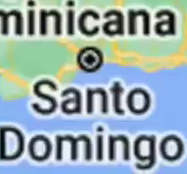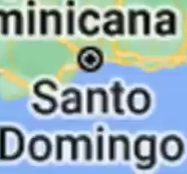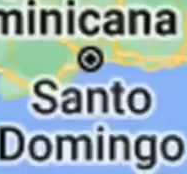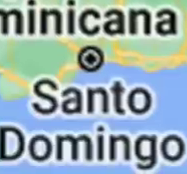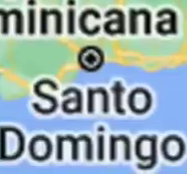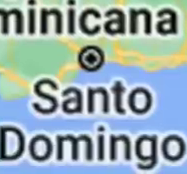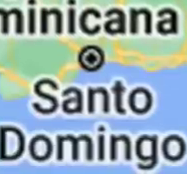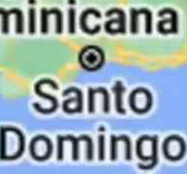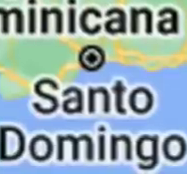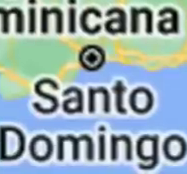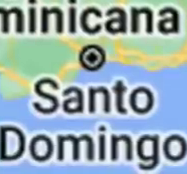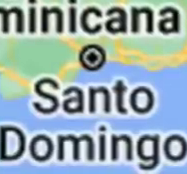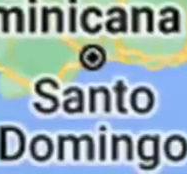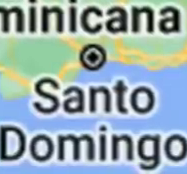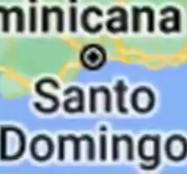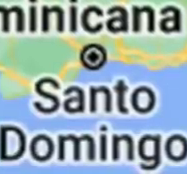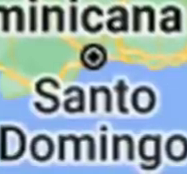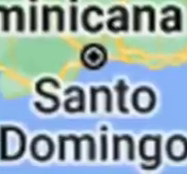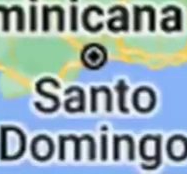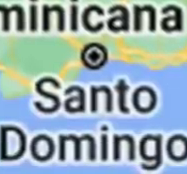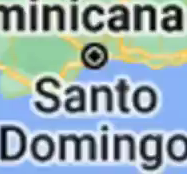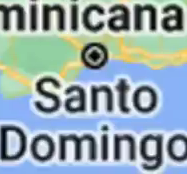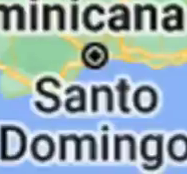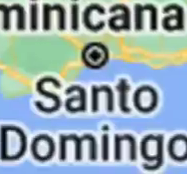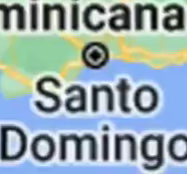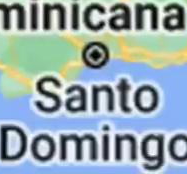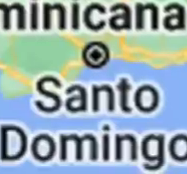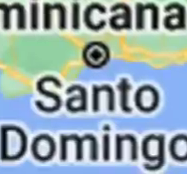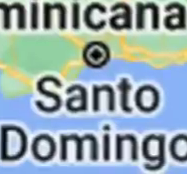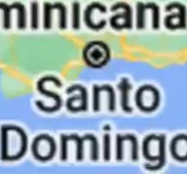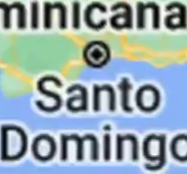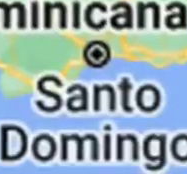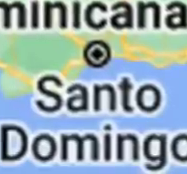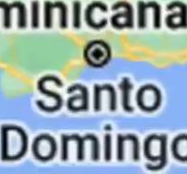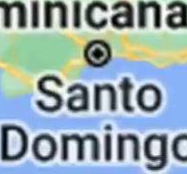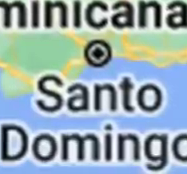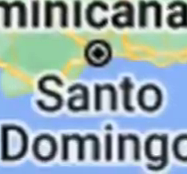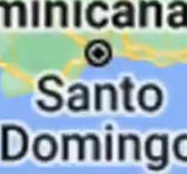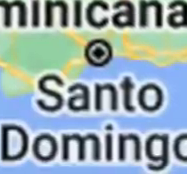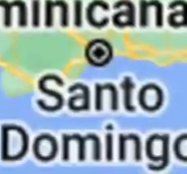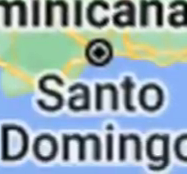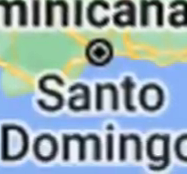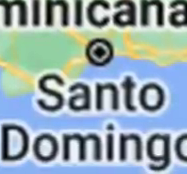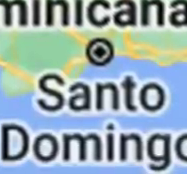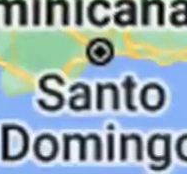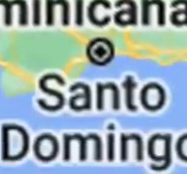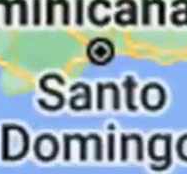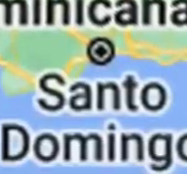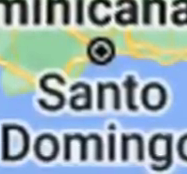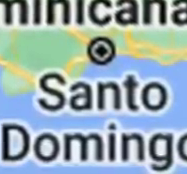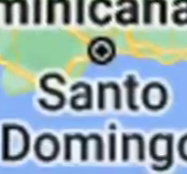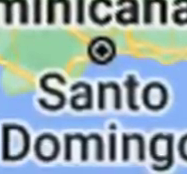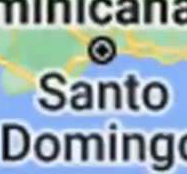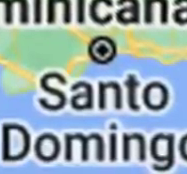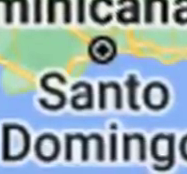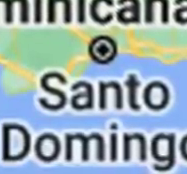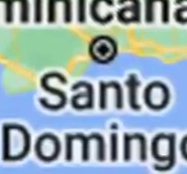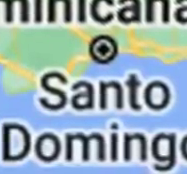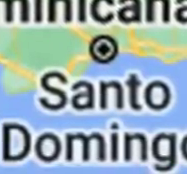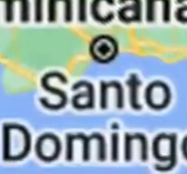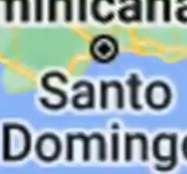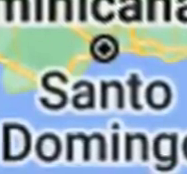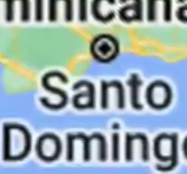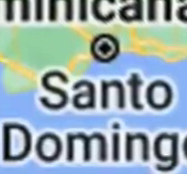las 6:50 de la mañana. Cuba y Haití fueron los países en donde se pudo sentir el movimiento. Sin embargo, hasta el momento no